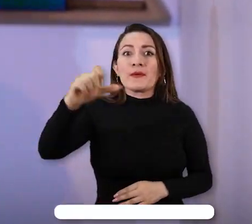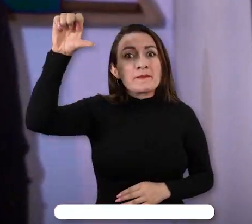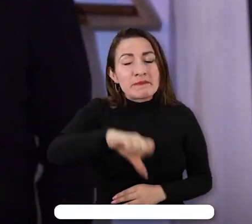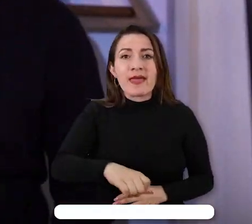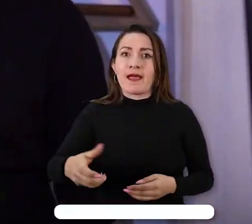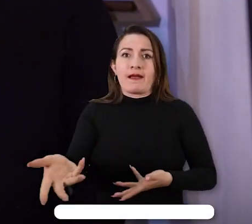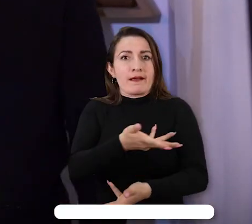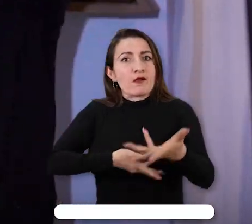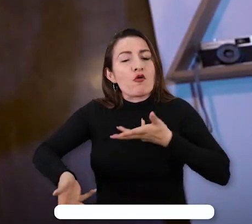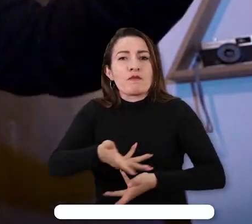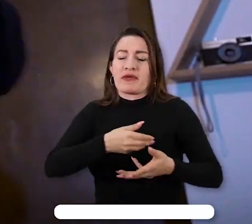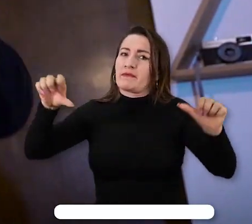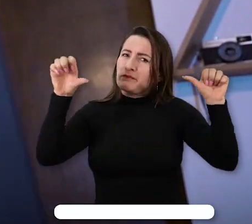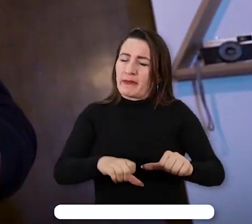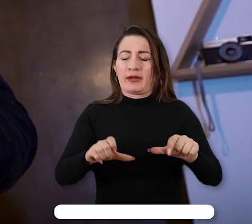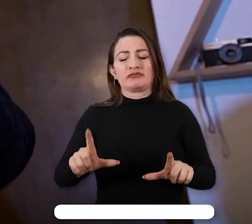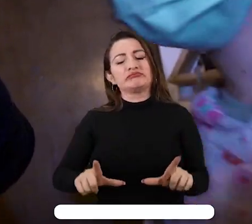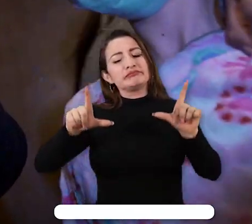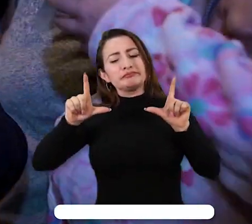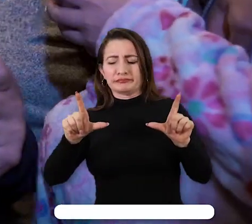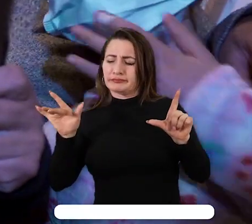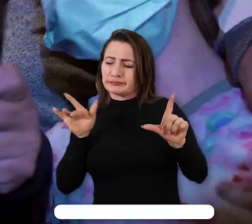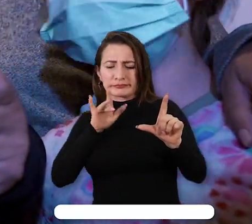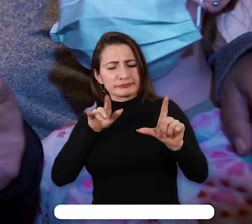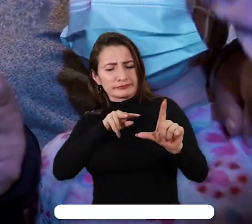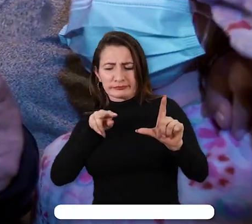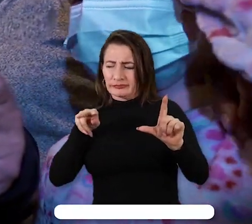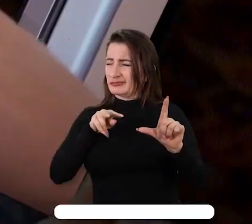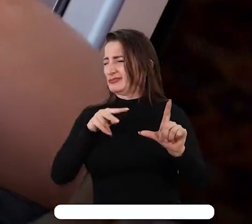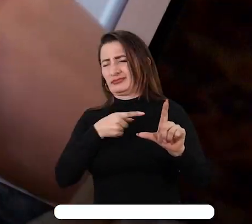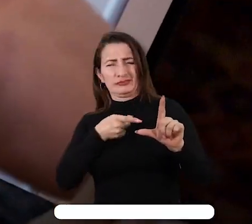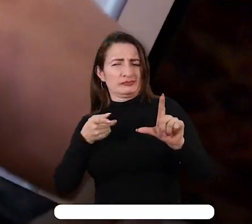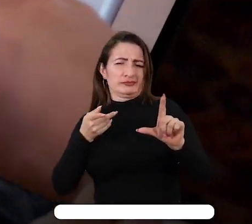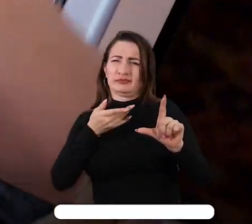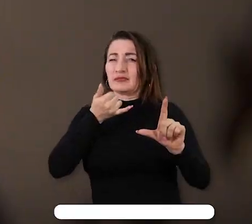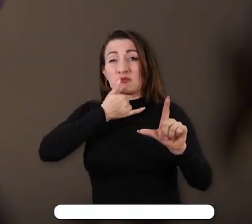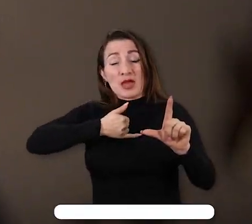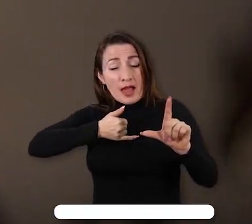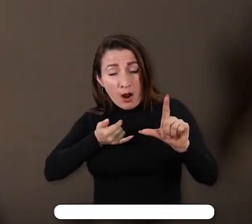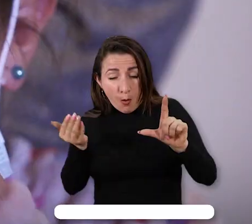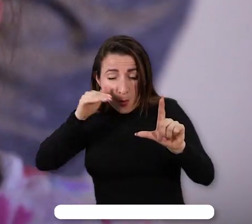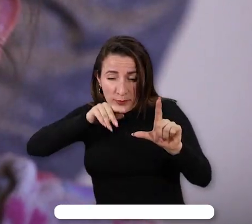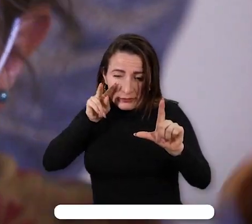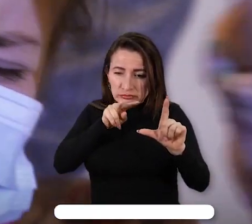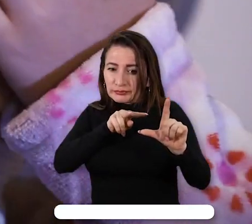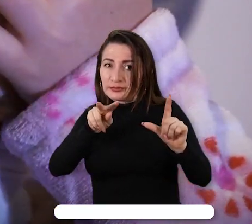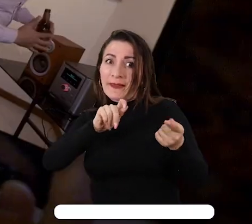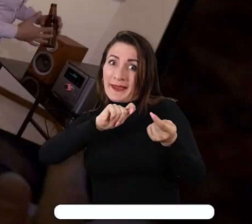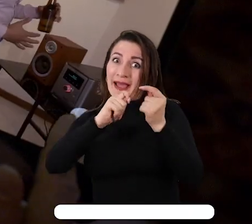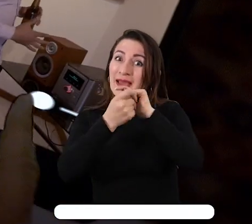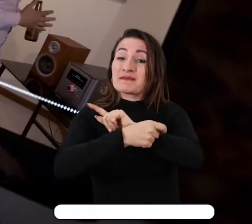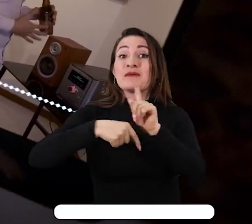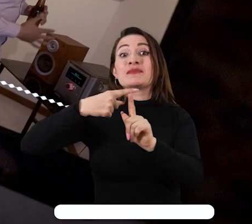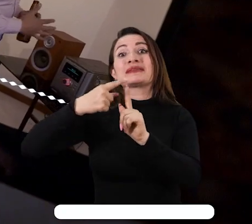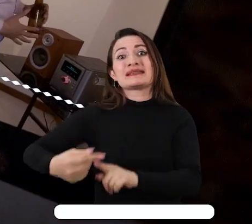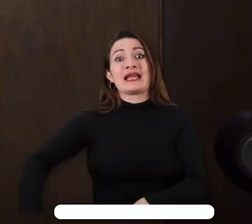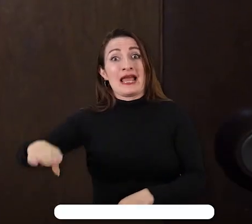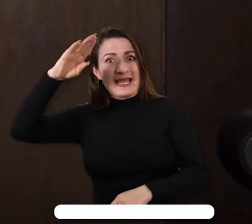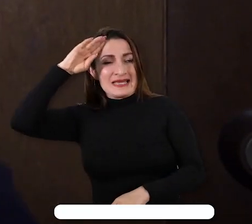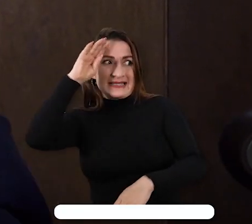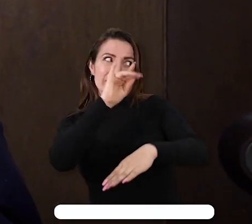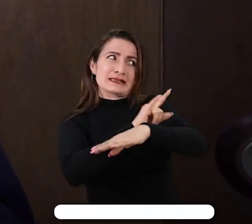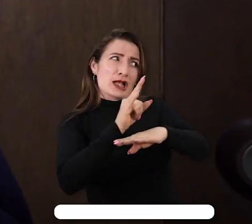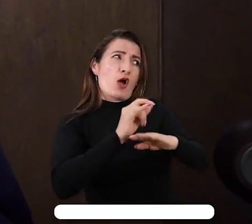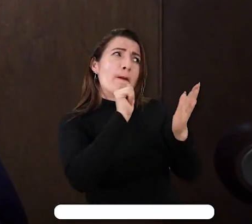música. ¡Falta! Ese es un comportamiento contrario a la convivencia. En la pantalla del bar ven la repetición. Hay caras de reproche. Se revisa la imagen para ver si la situación cambia de